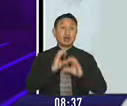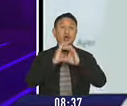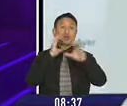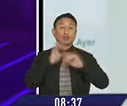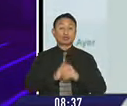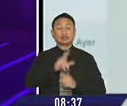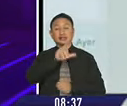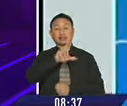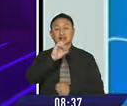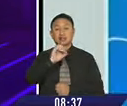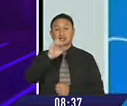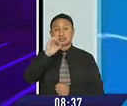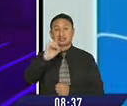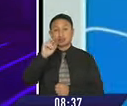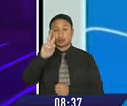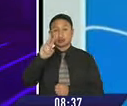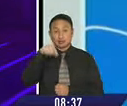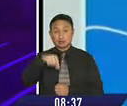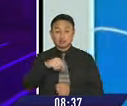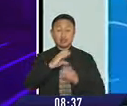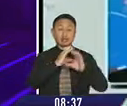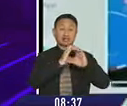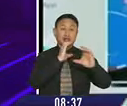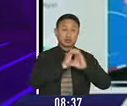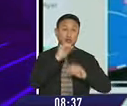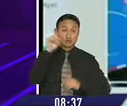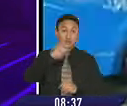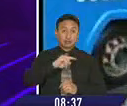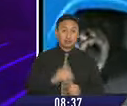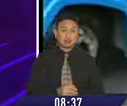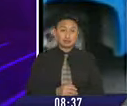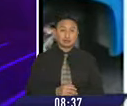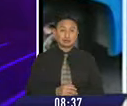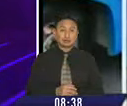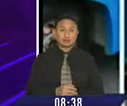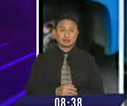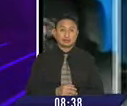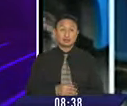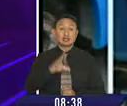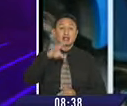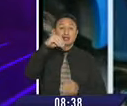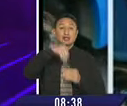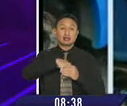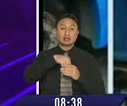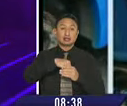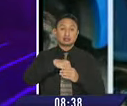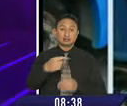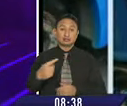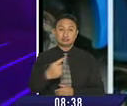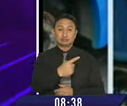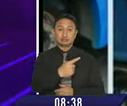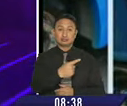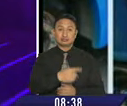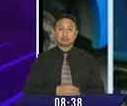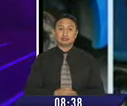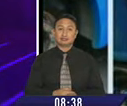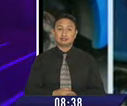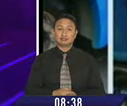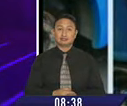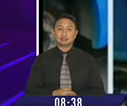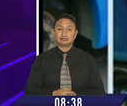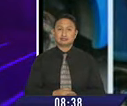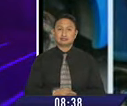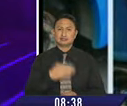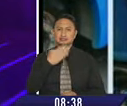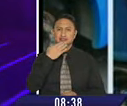3002. El mismo bus 3002. Dentro del bus, vean, ¿cómo